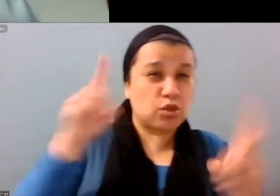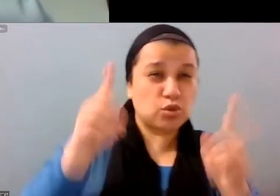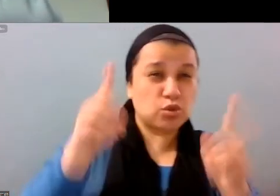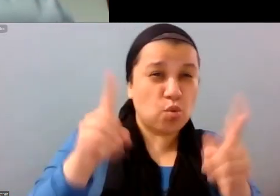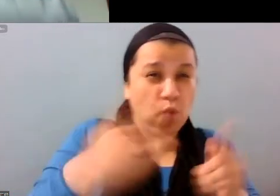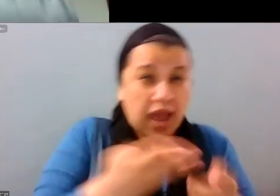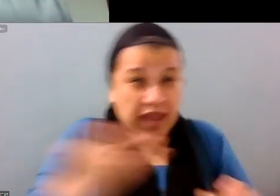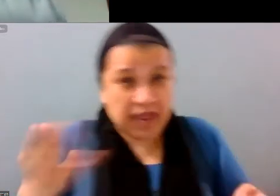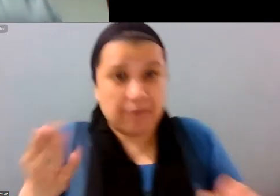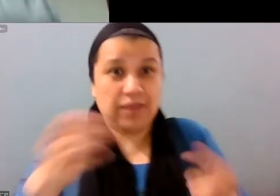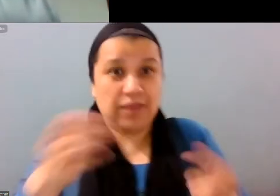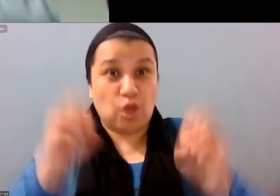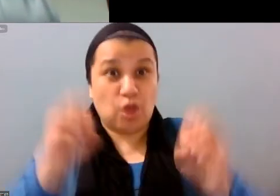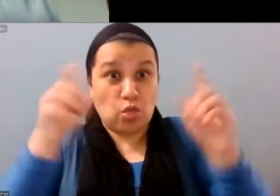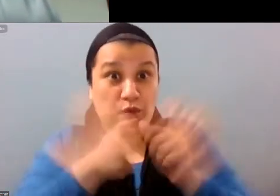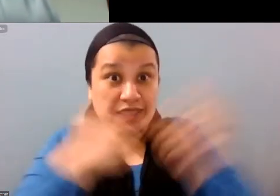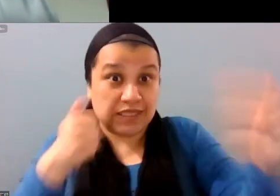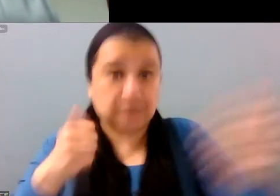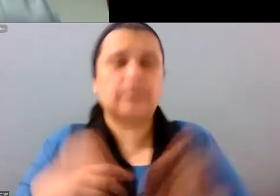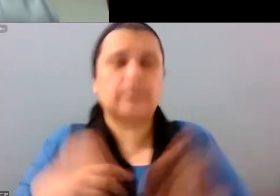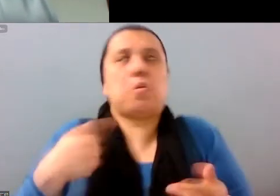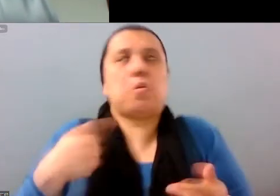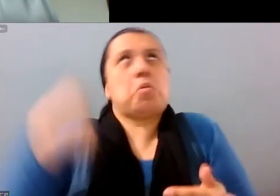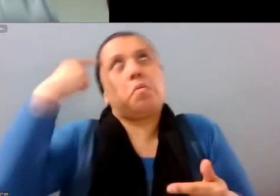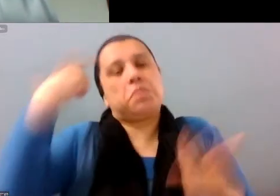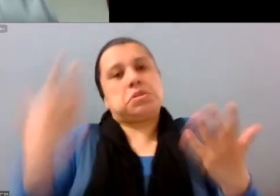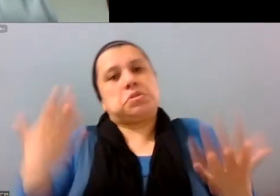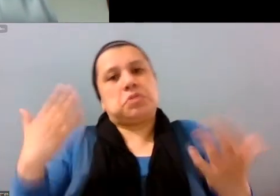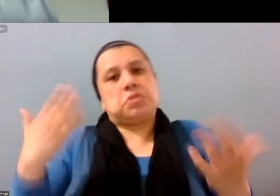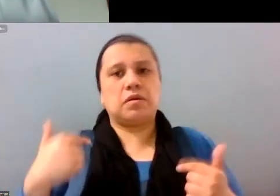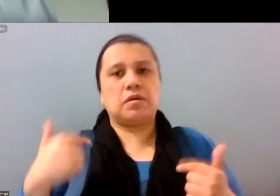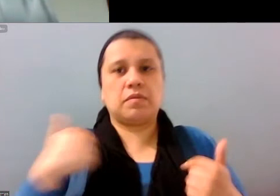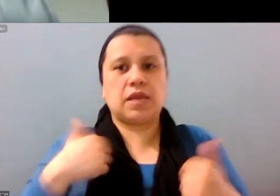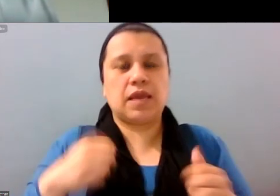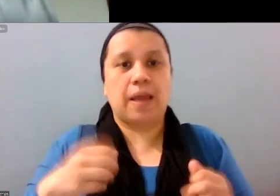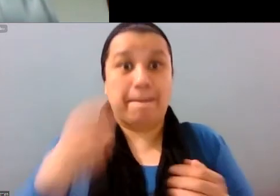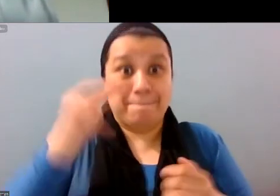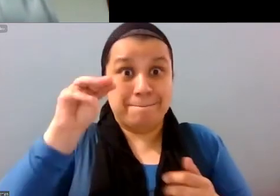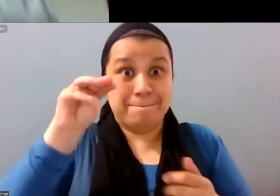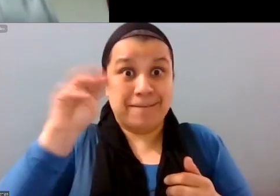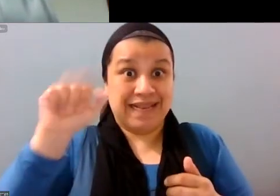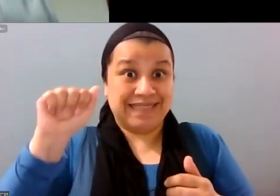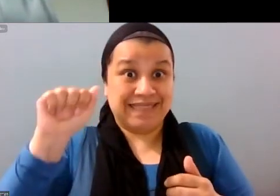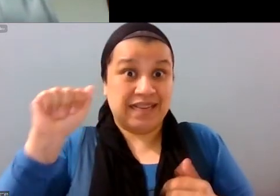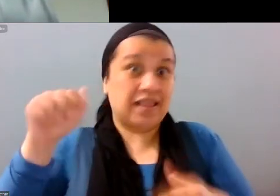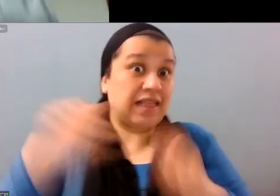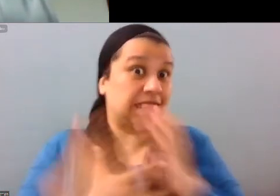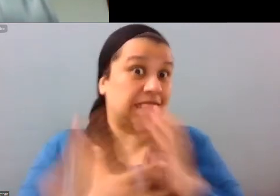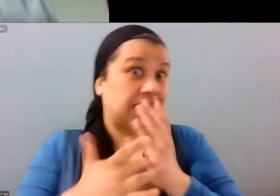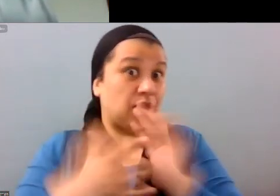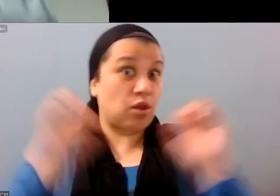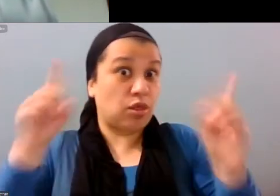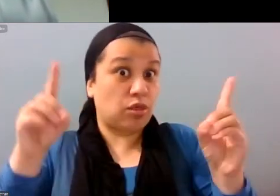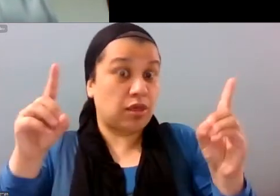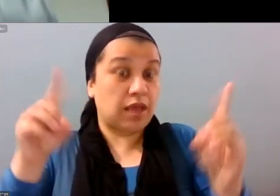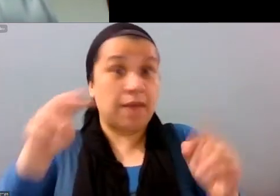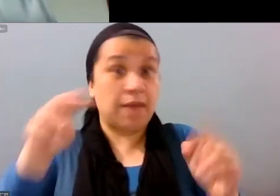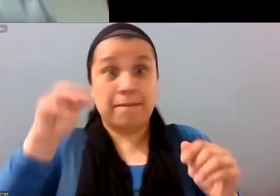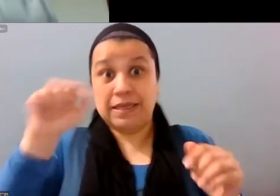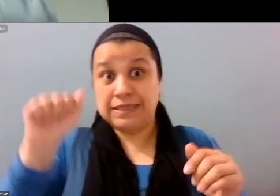distancia ahora pensaba por ejemplo en las maestrías de educación a distancia o de tecnología educativa que creo sería muy